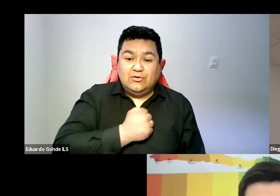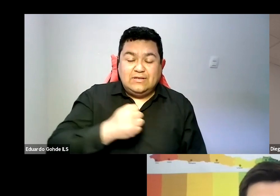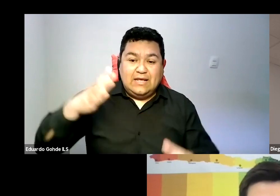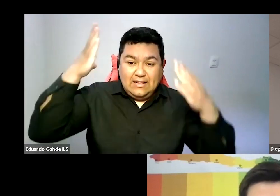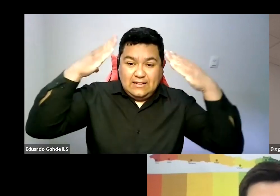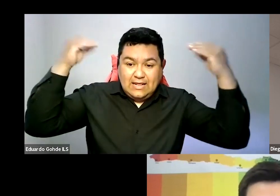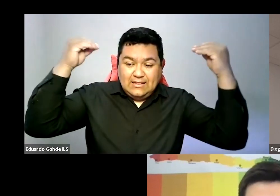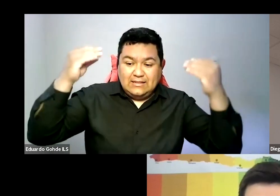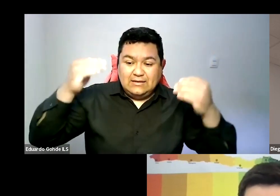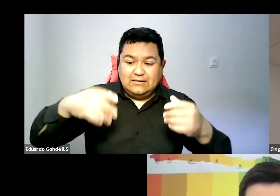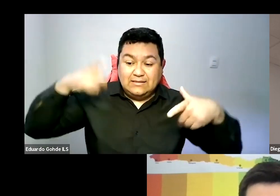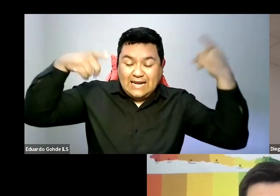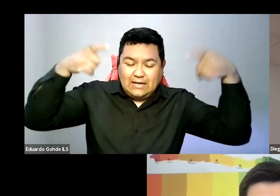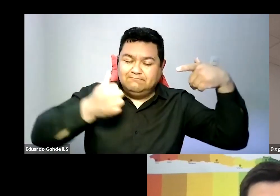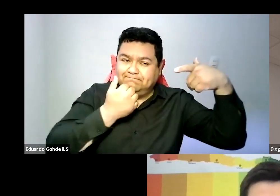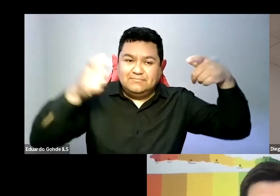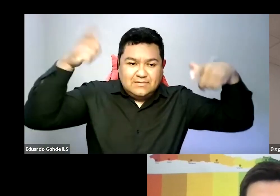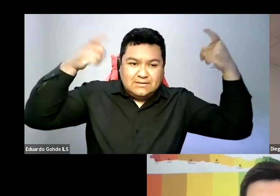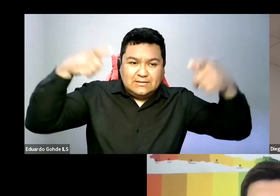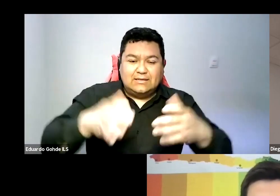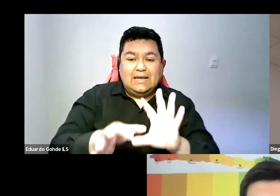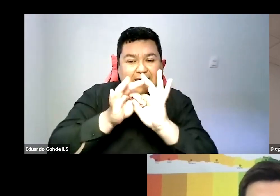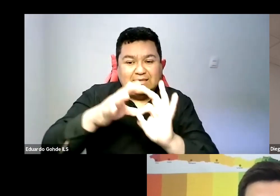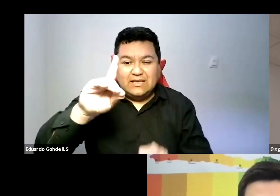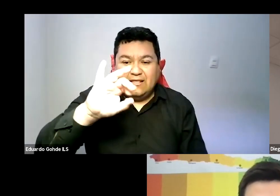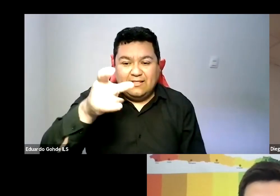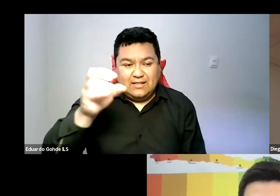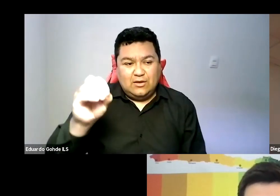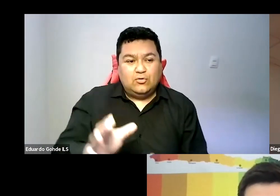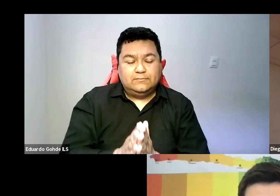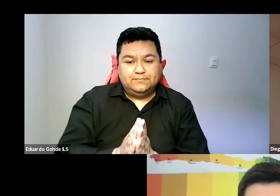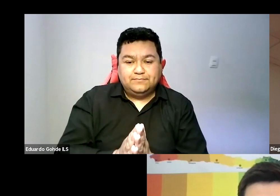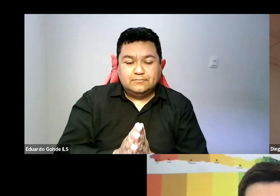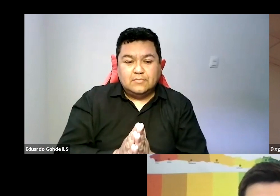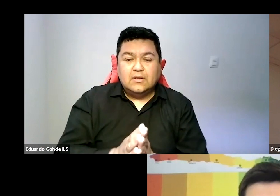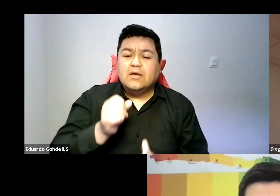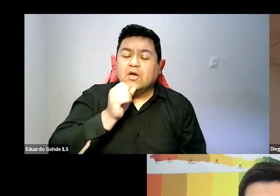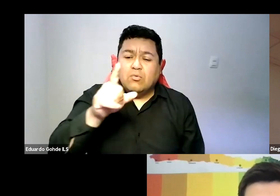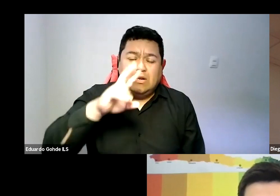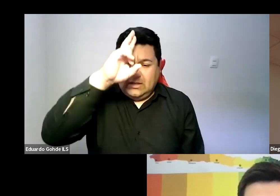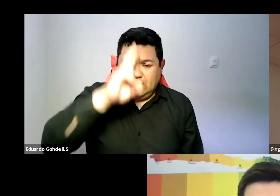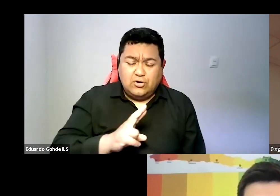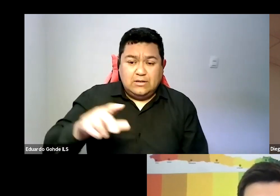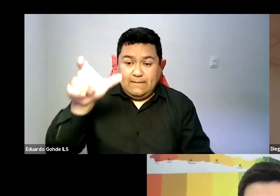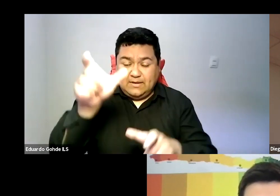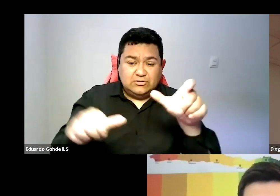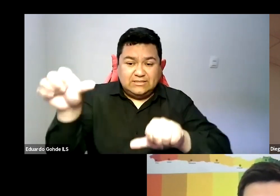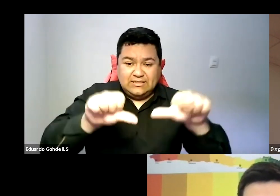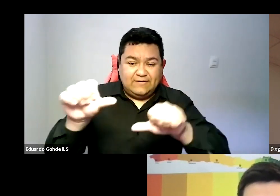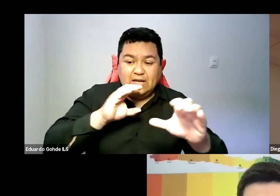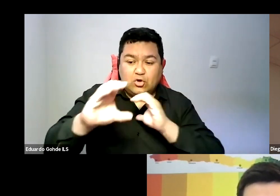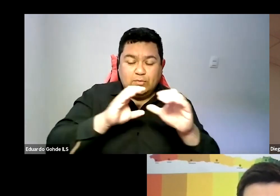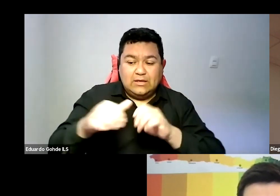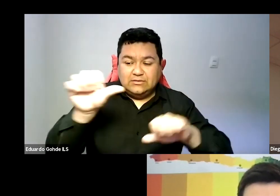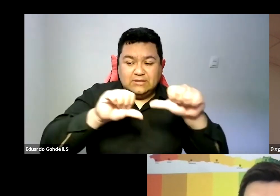agrado escuchar a Diego. Muchas gracias por la excelente conferencia. Mi pregunta es, ¿cuál es el rol de los científicos respecto a la comunicación científica hacia